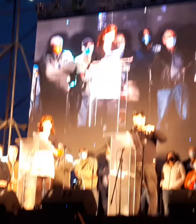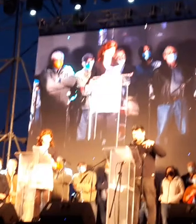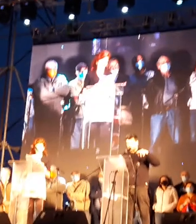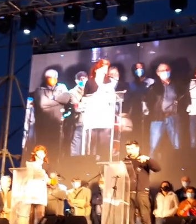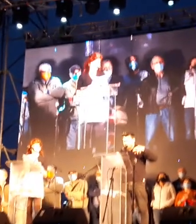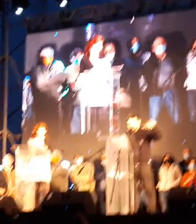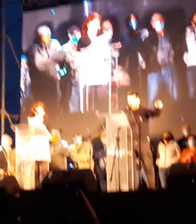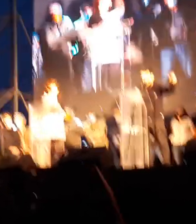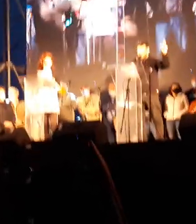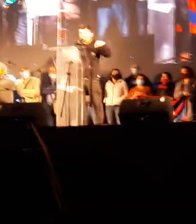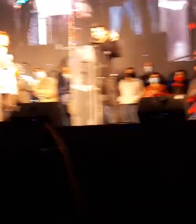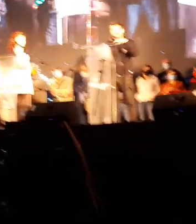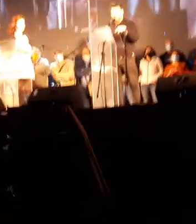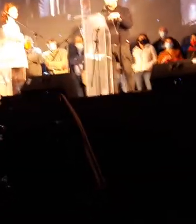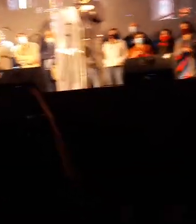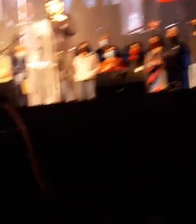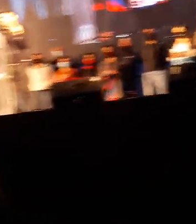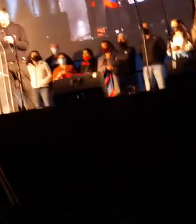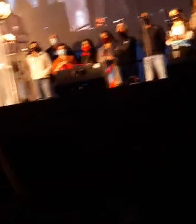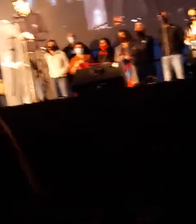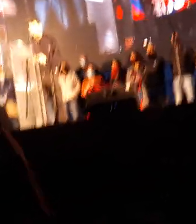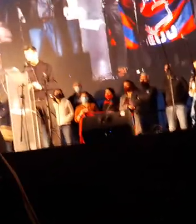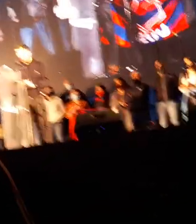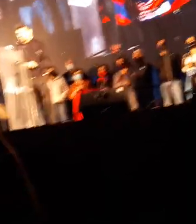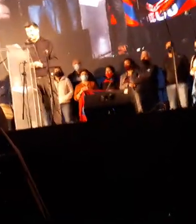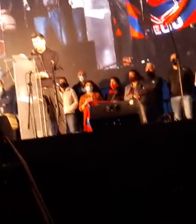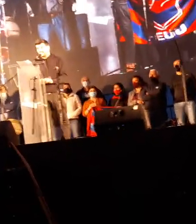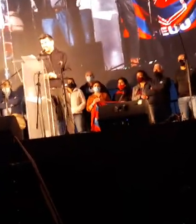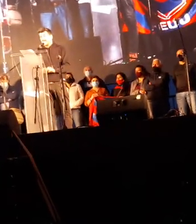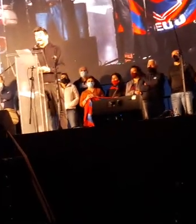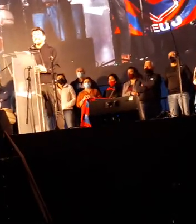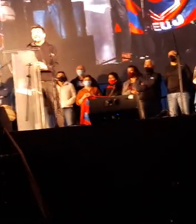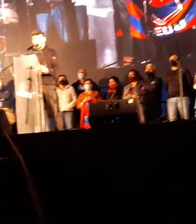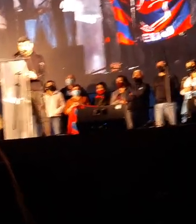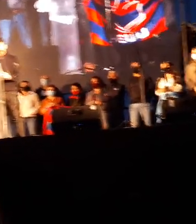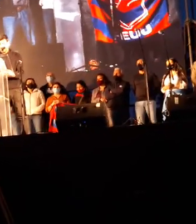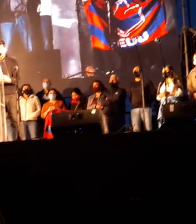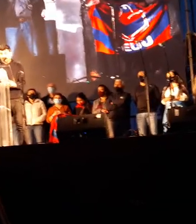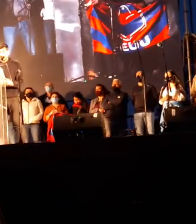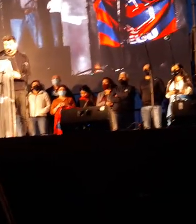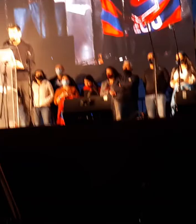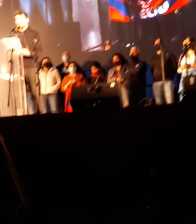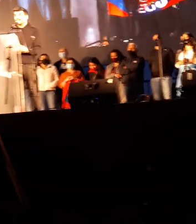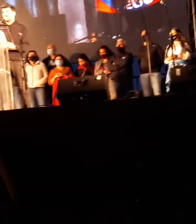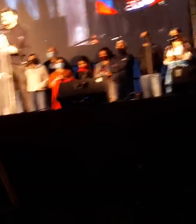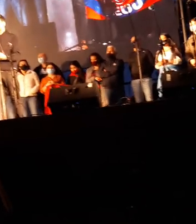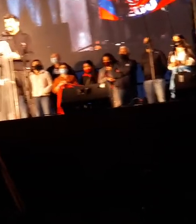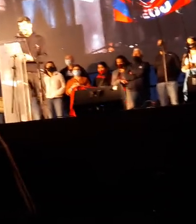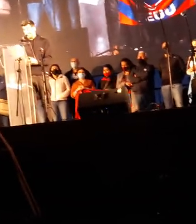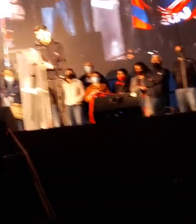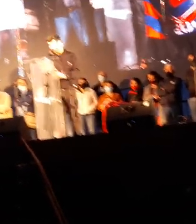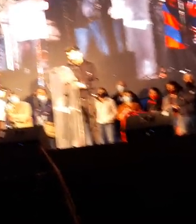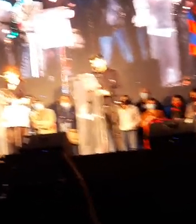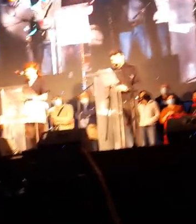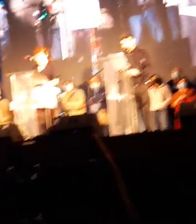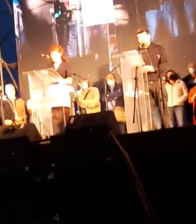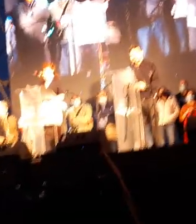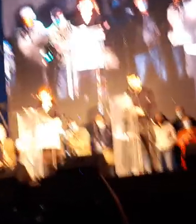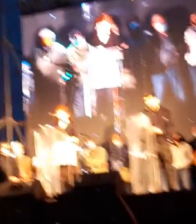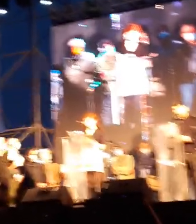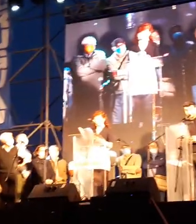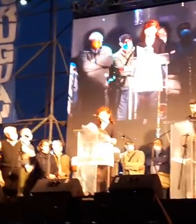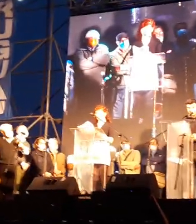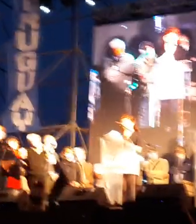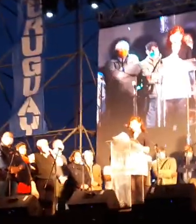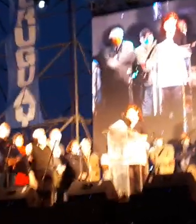los combustibles bajan al mes siguiente si los combustibles bajan? A las 2 preguntas la respuesta es no.